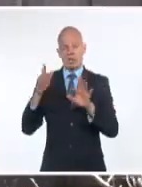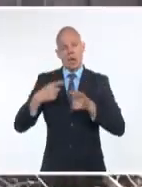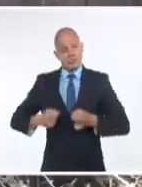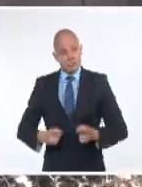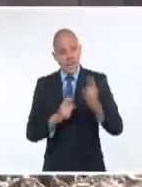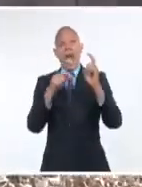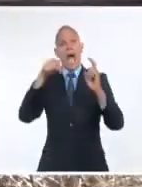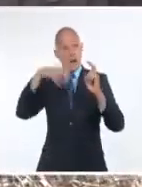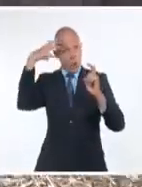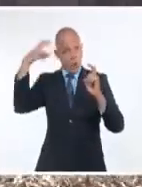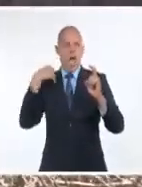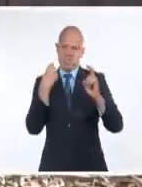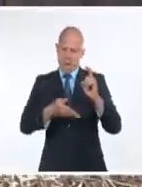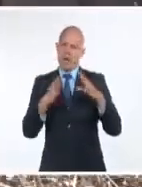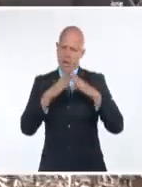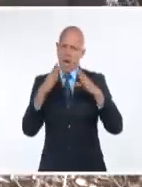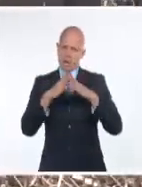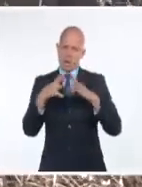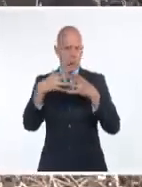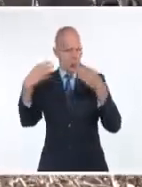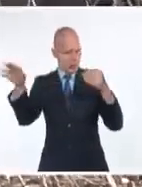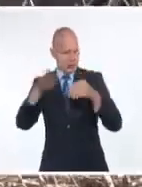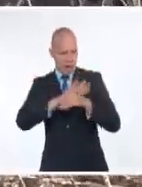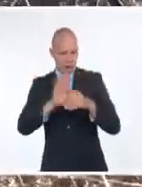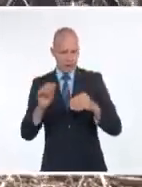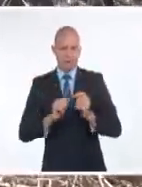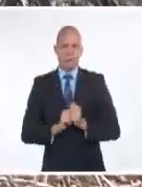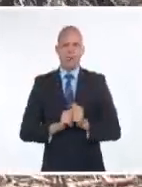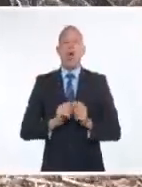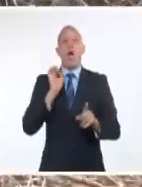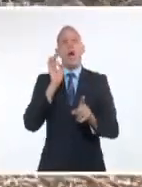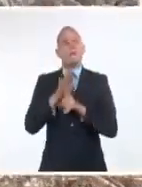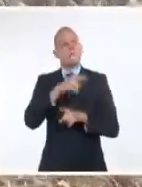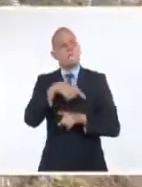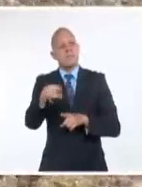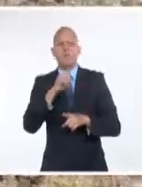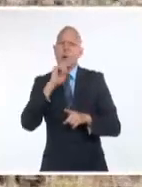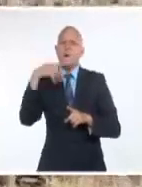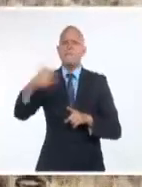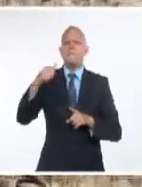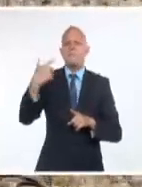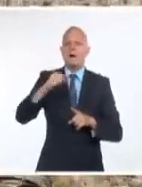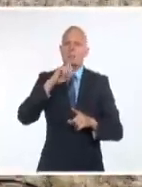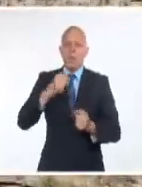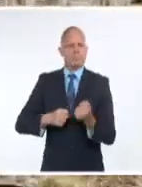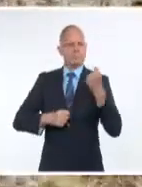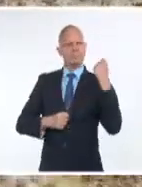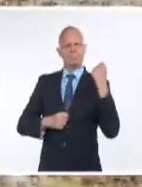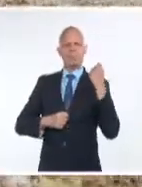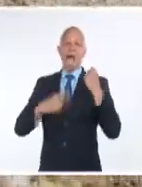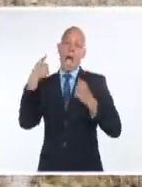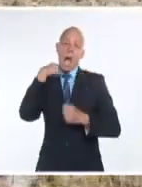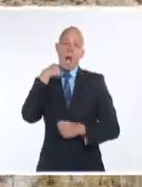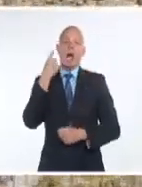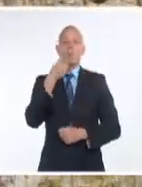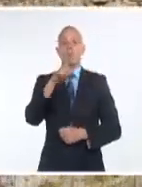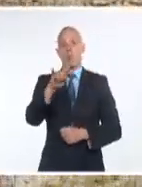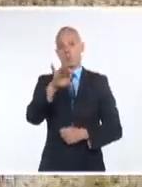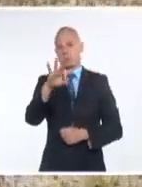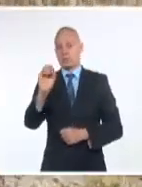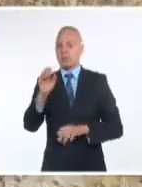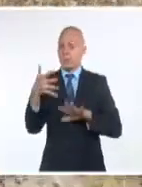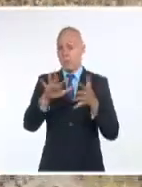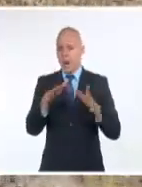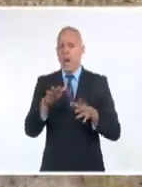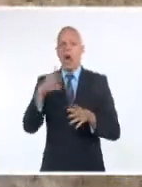hasta 1974 fue también espacio para prácticas militares. Alrededor de la década de los 80, asociado a las acciones por